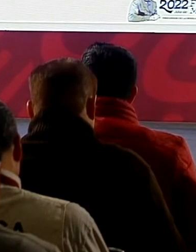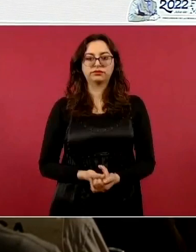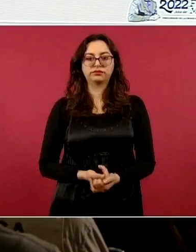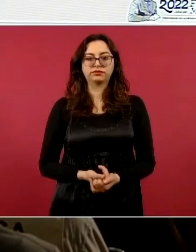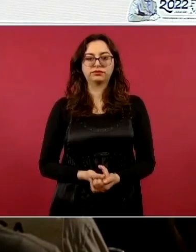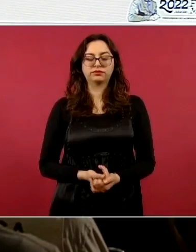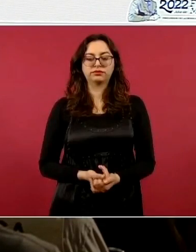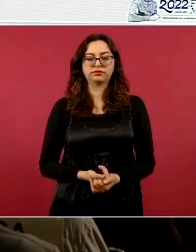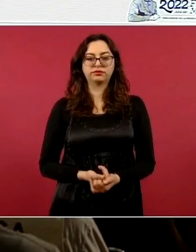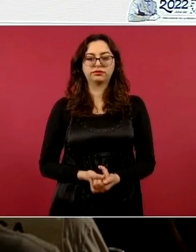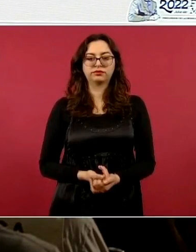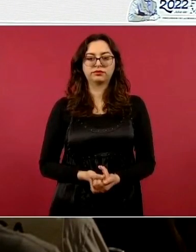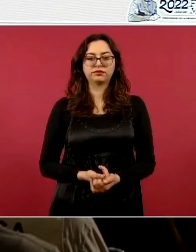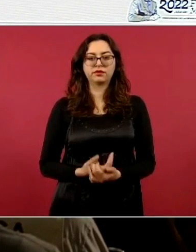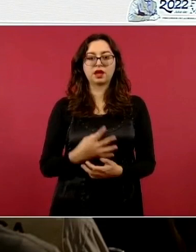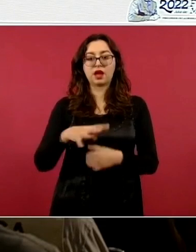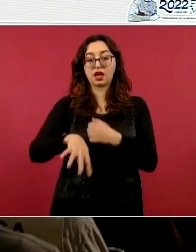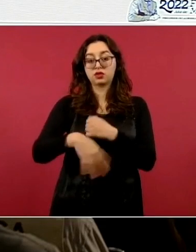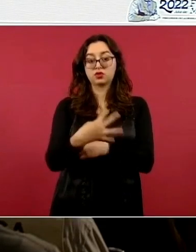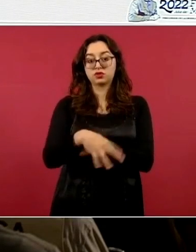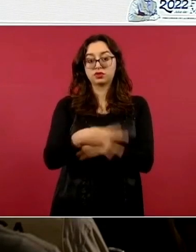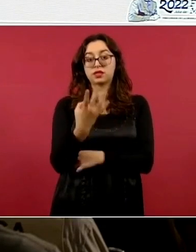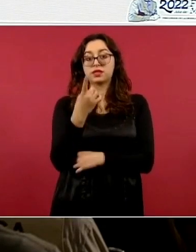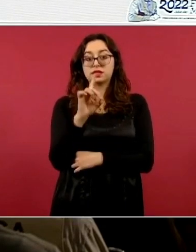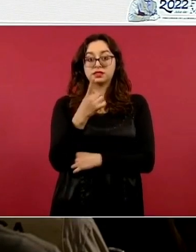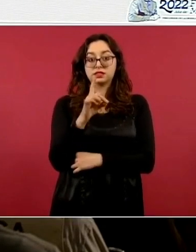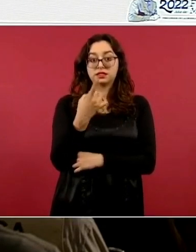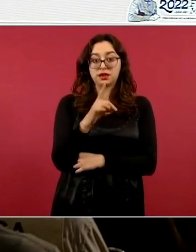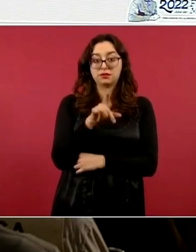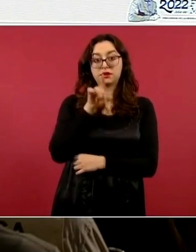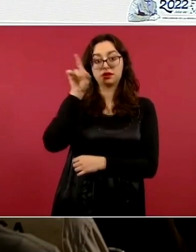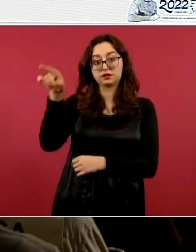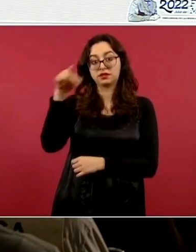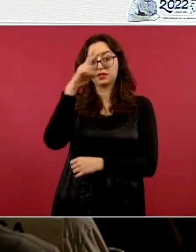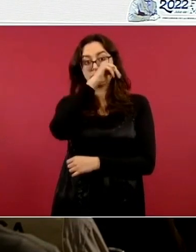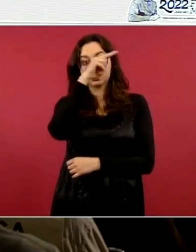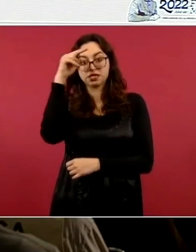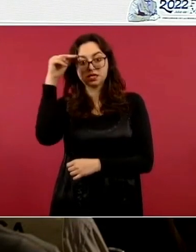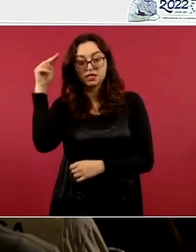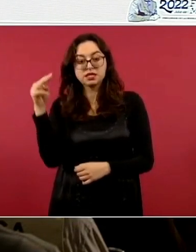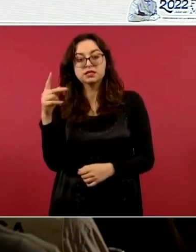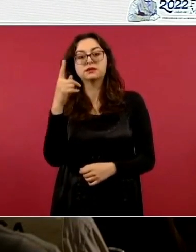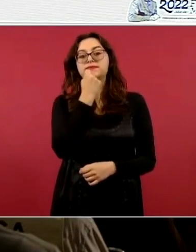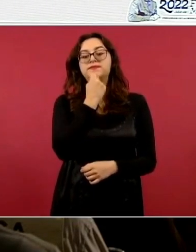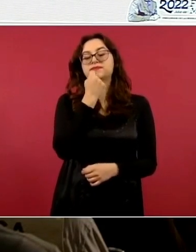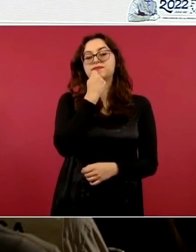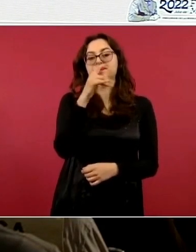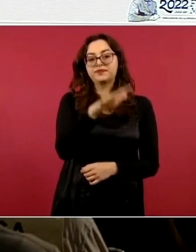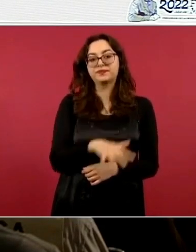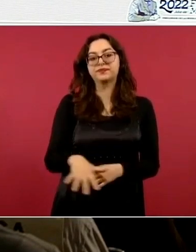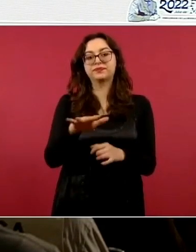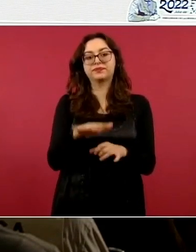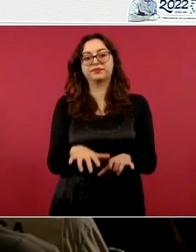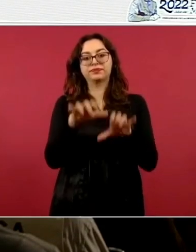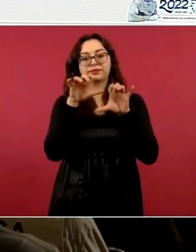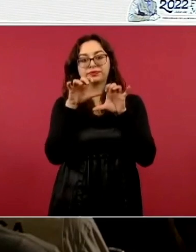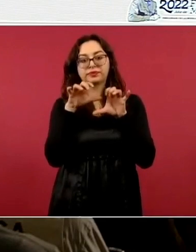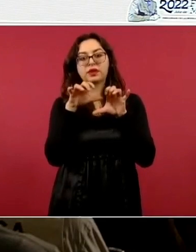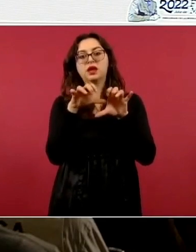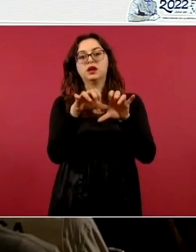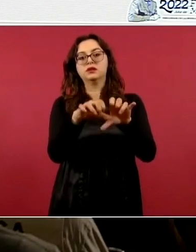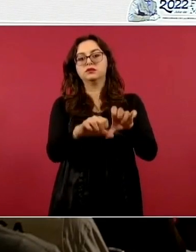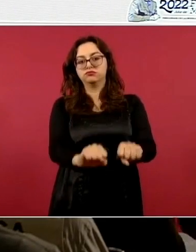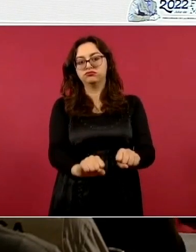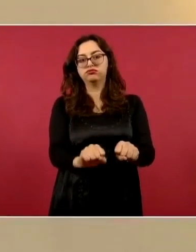en Tepic Nayarit se hizo la detención por parte de Sedena Guardia nacional el CNI